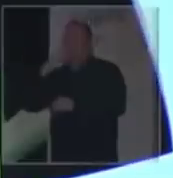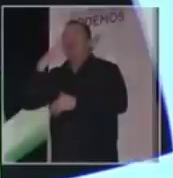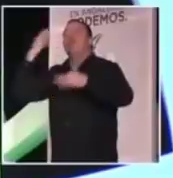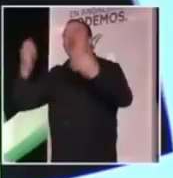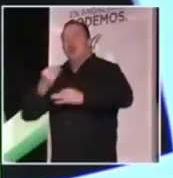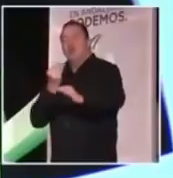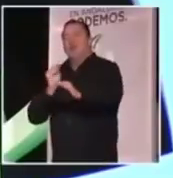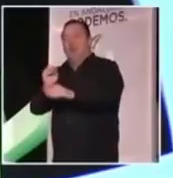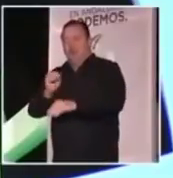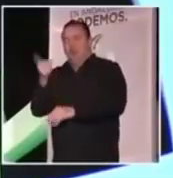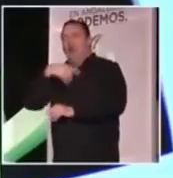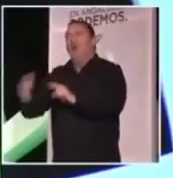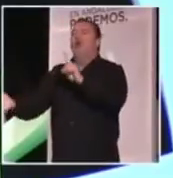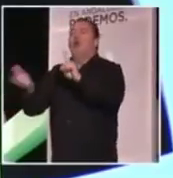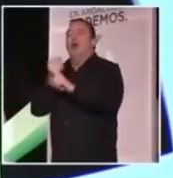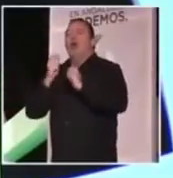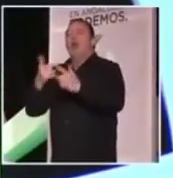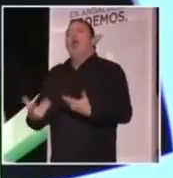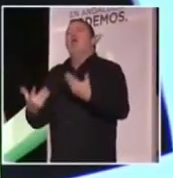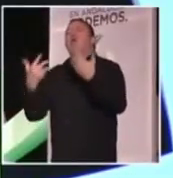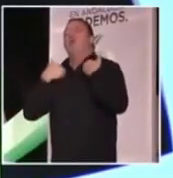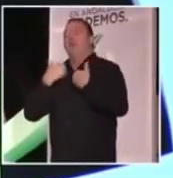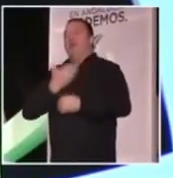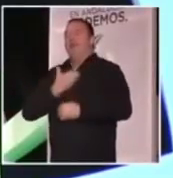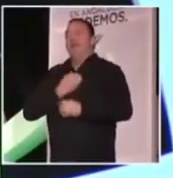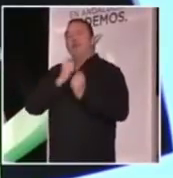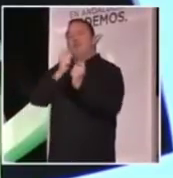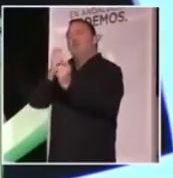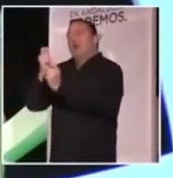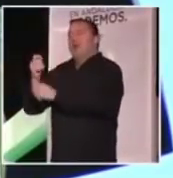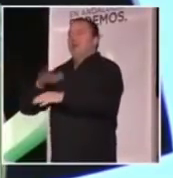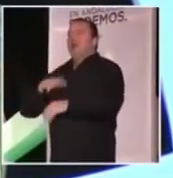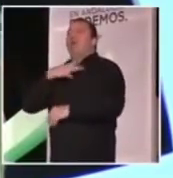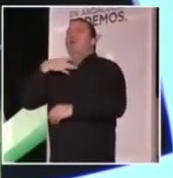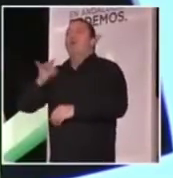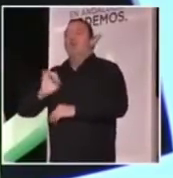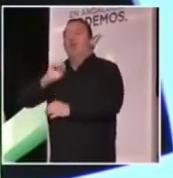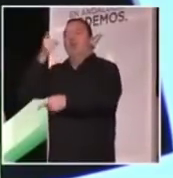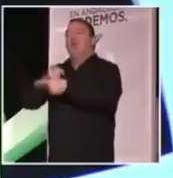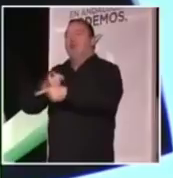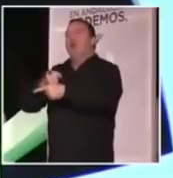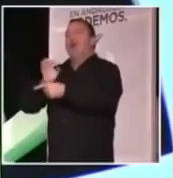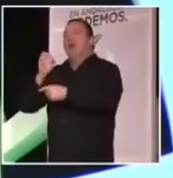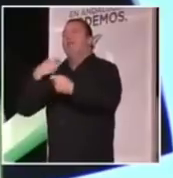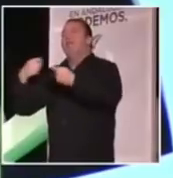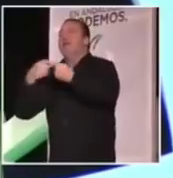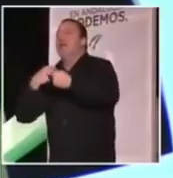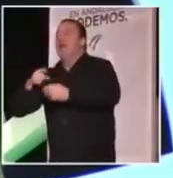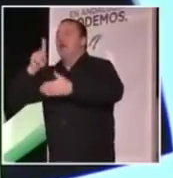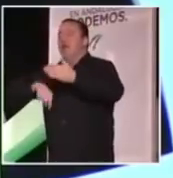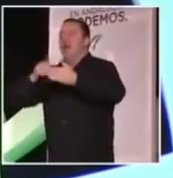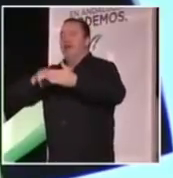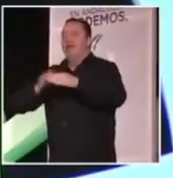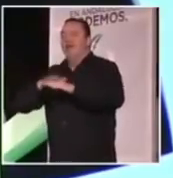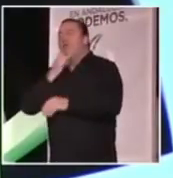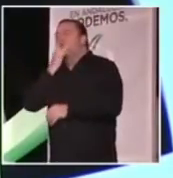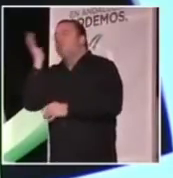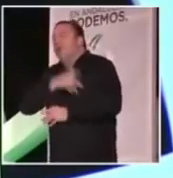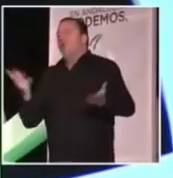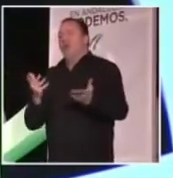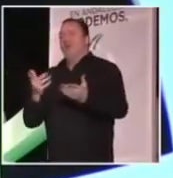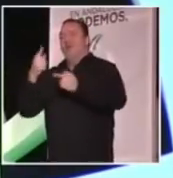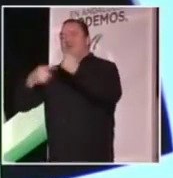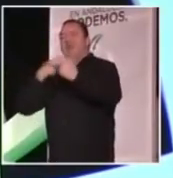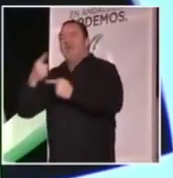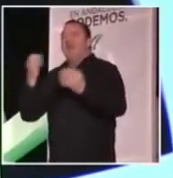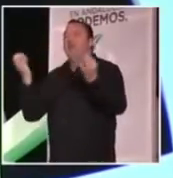realidad. Logramos dar competencias a los ayuntamientos para que puedan regular el mercado del alquiler, porque es una vergüenza que haya familias